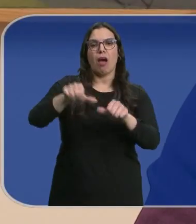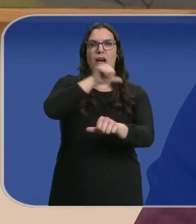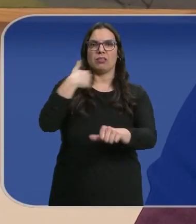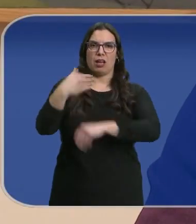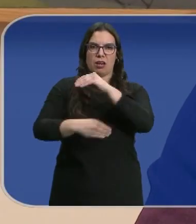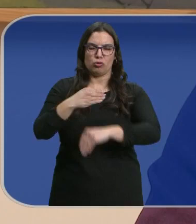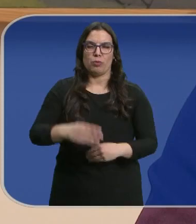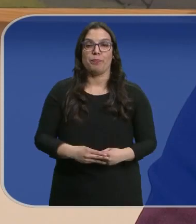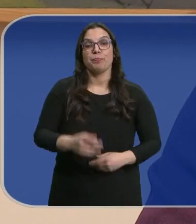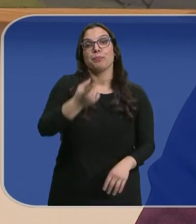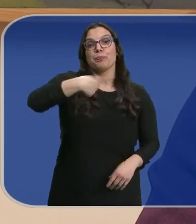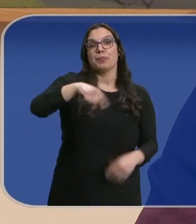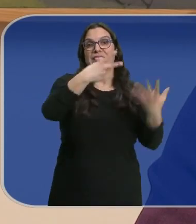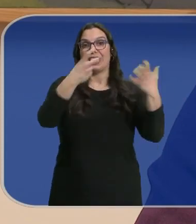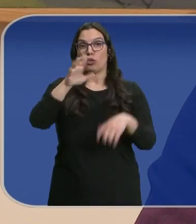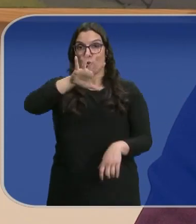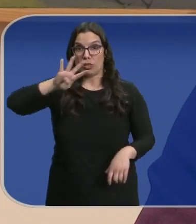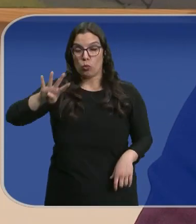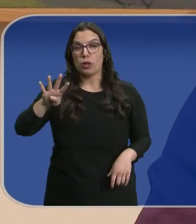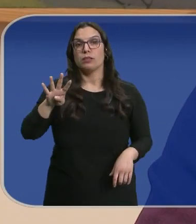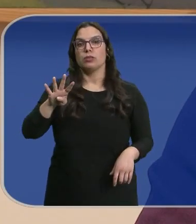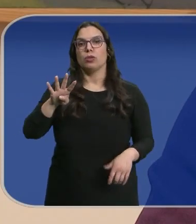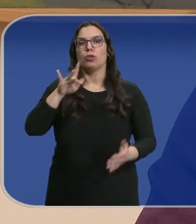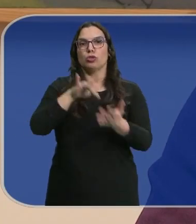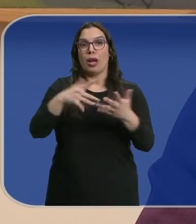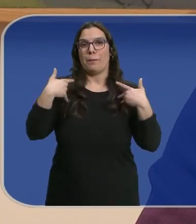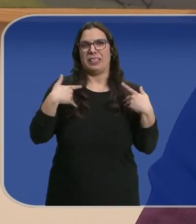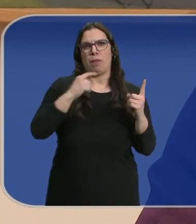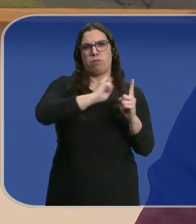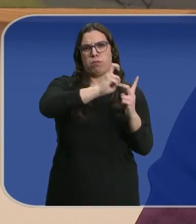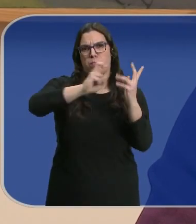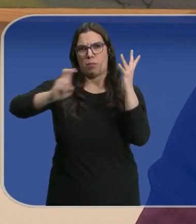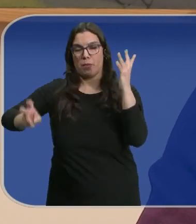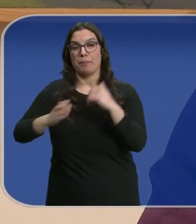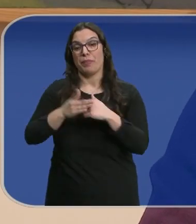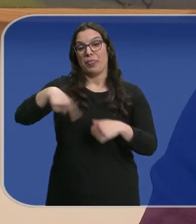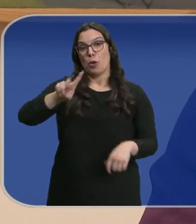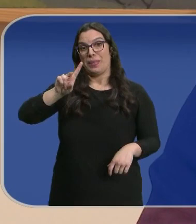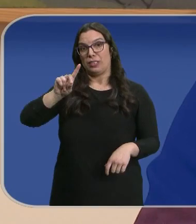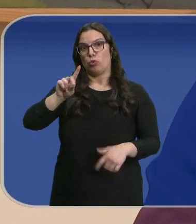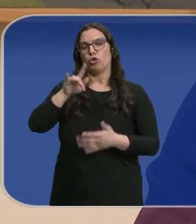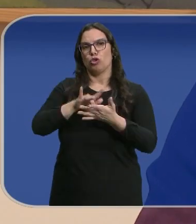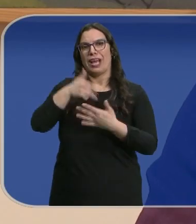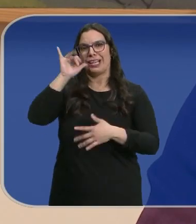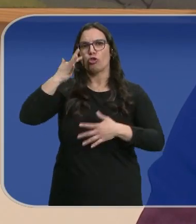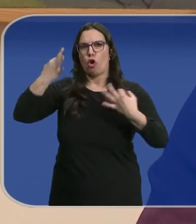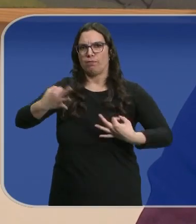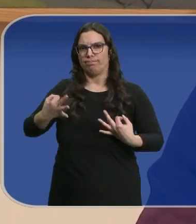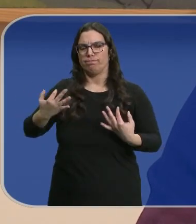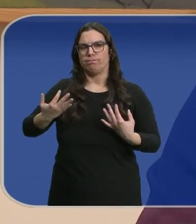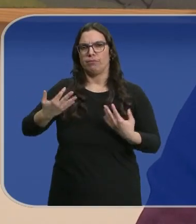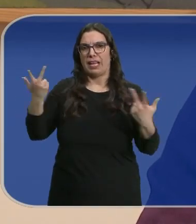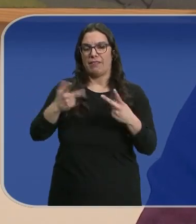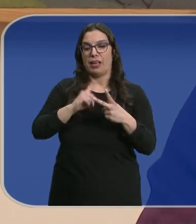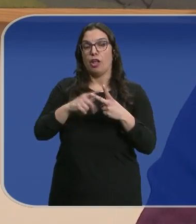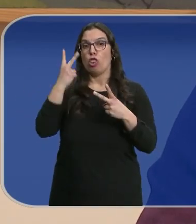De estos, 754 plurivictimizadores, 21 son casos de riesgo alto, 2